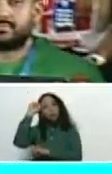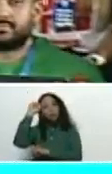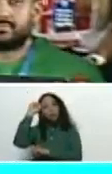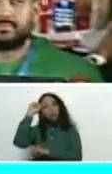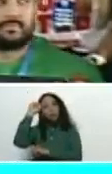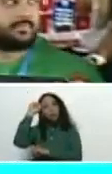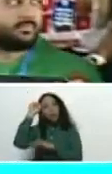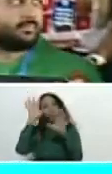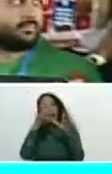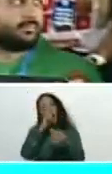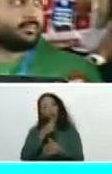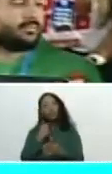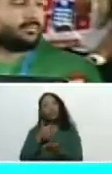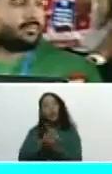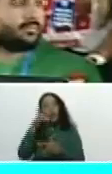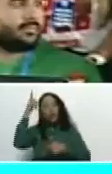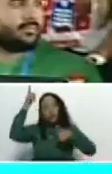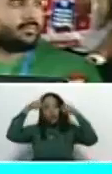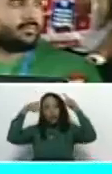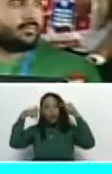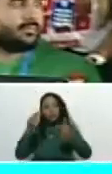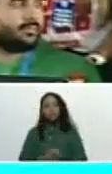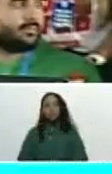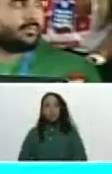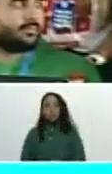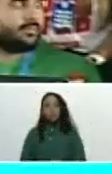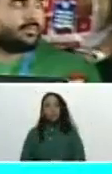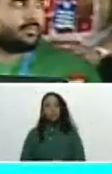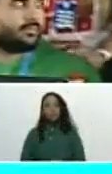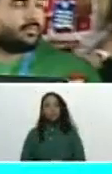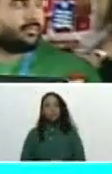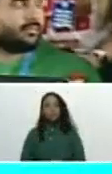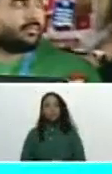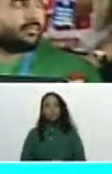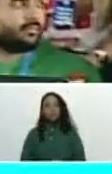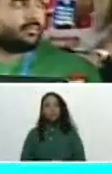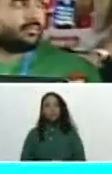de los 10 años de la partida física de nuestro comandante Chávez.